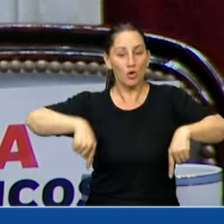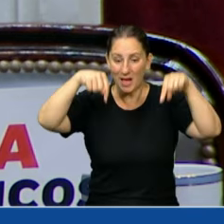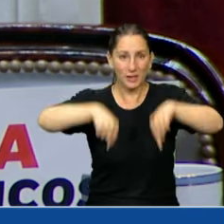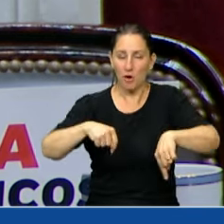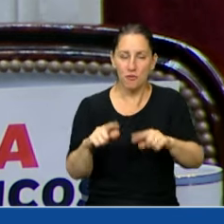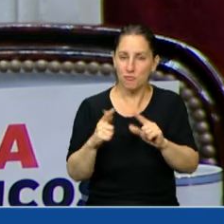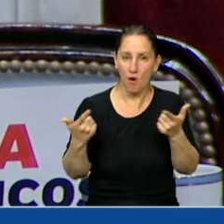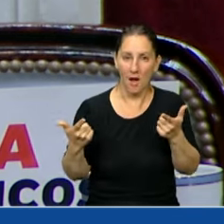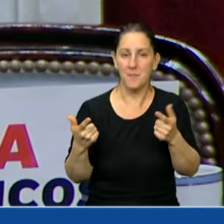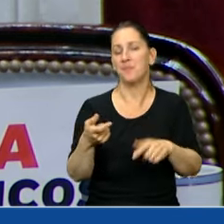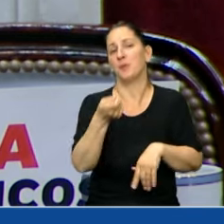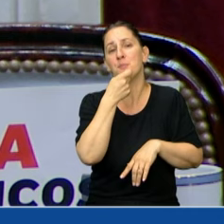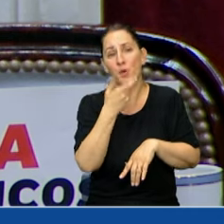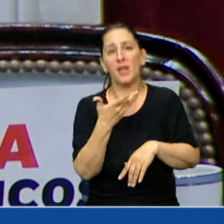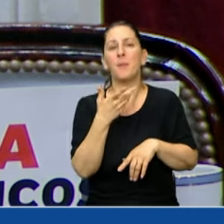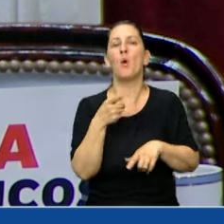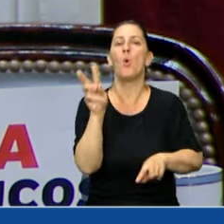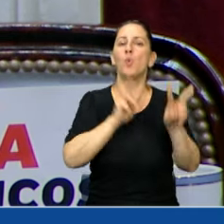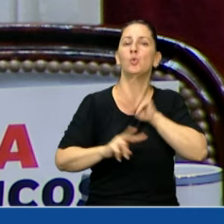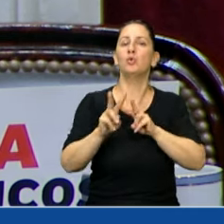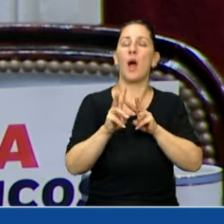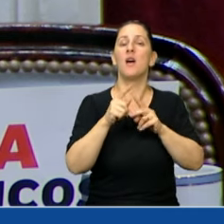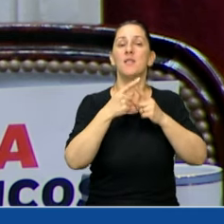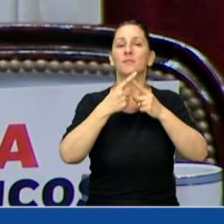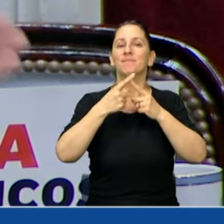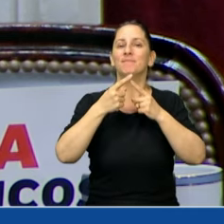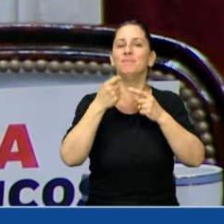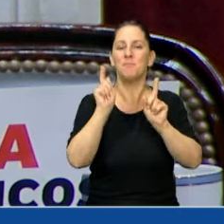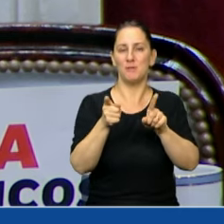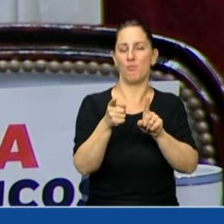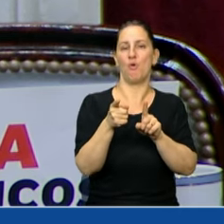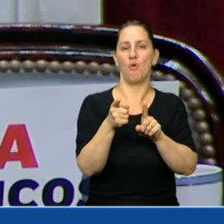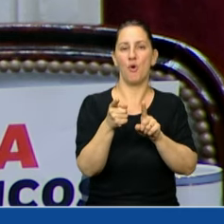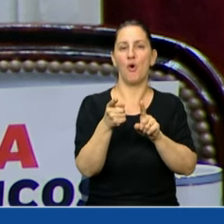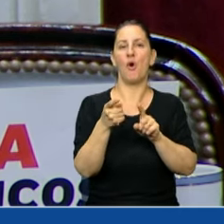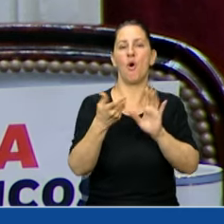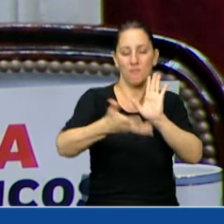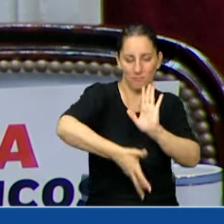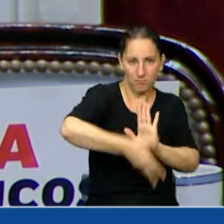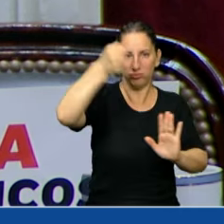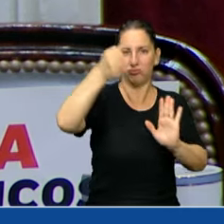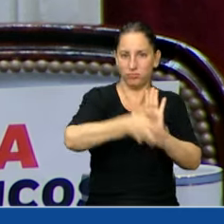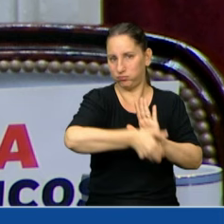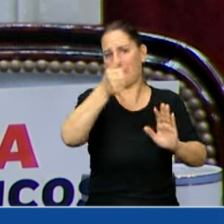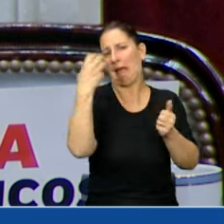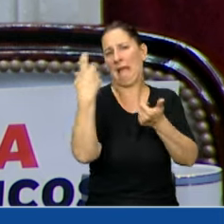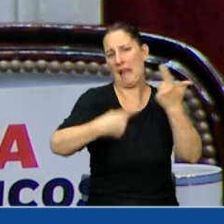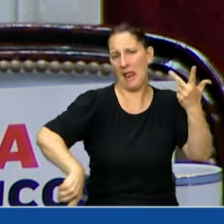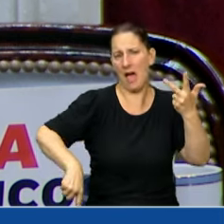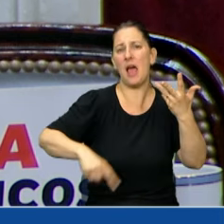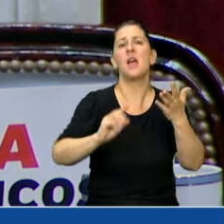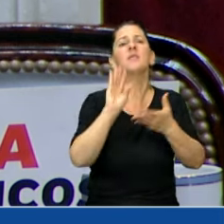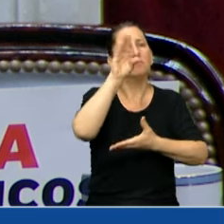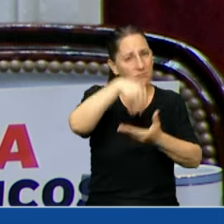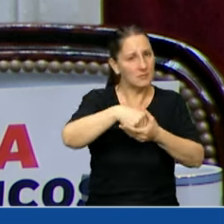están que es por ejemplo el equilibrio entre la explotación de los hidrocarburos en general incluyendo el